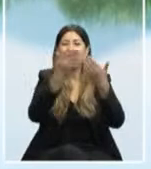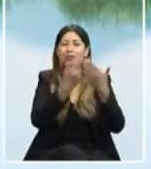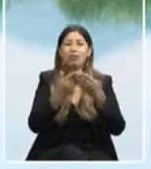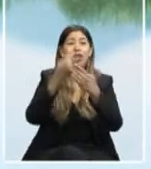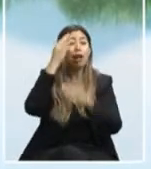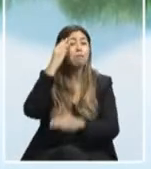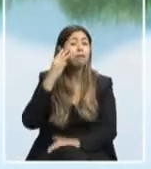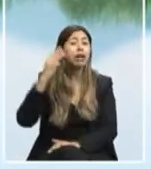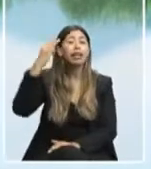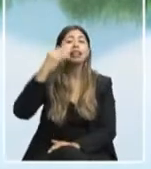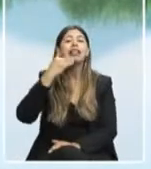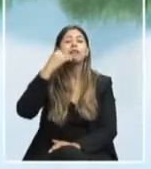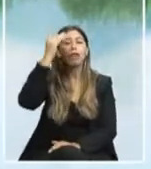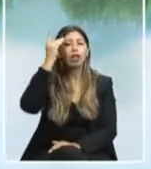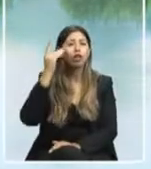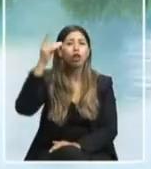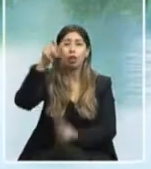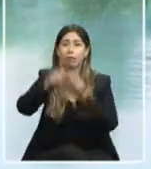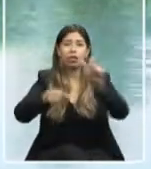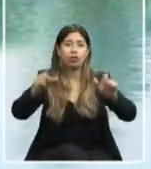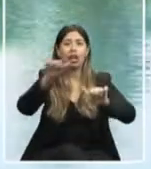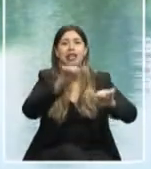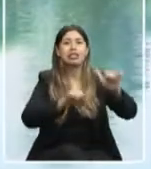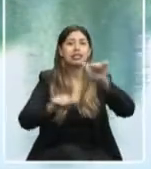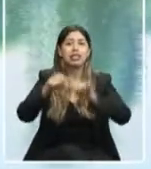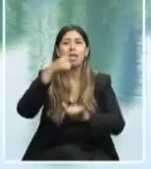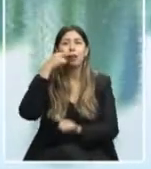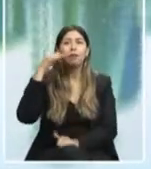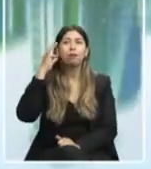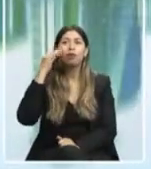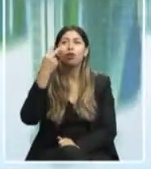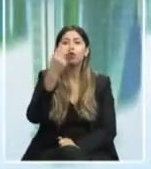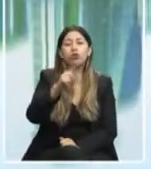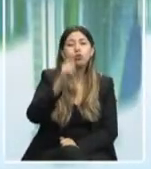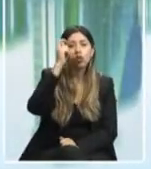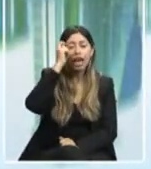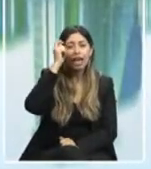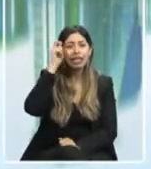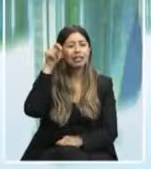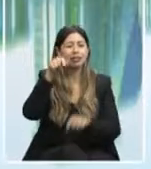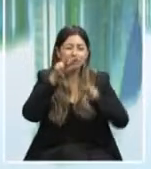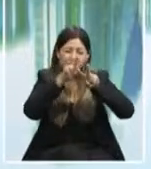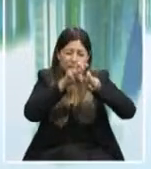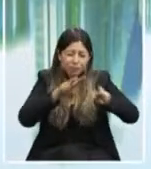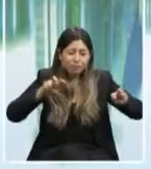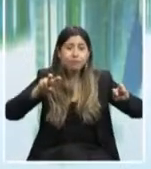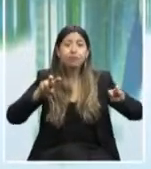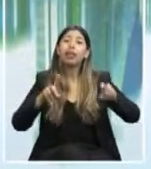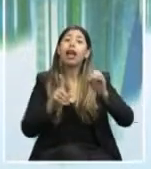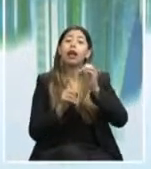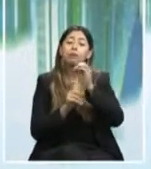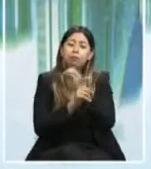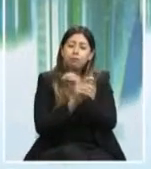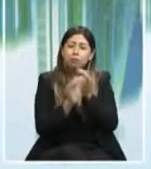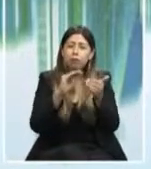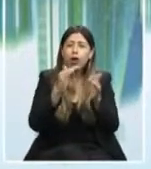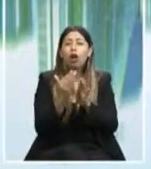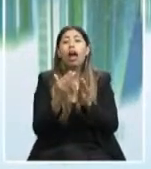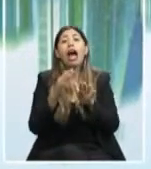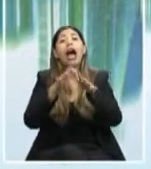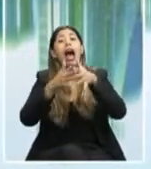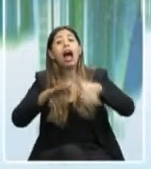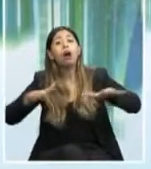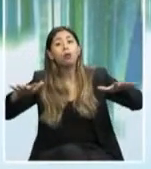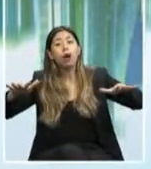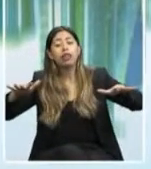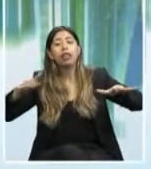y científicos y científicas, que por ejemplo hacían su tesis en microbiología acuática, pero que